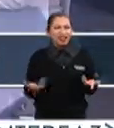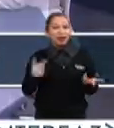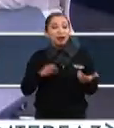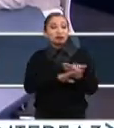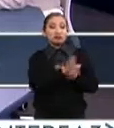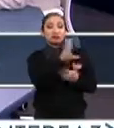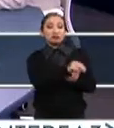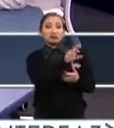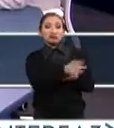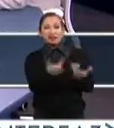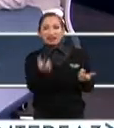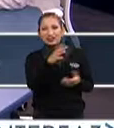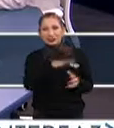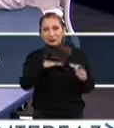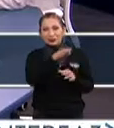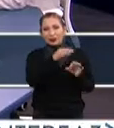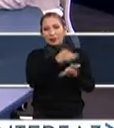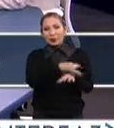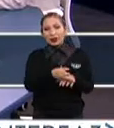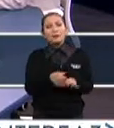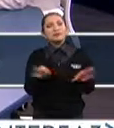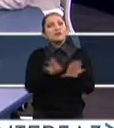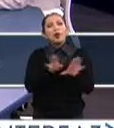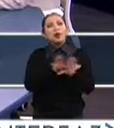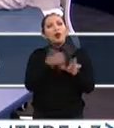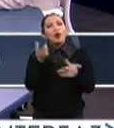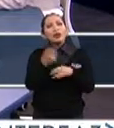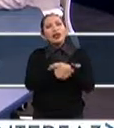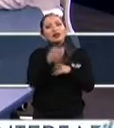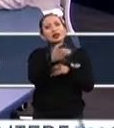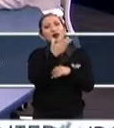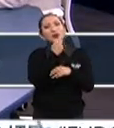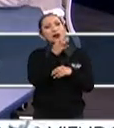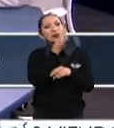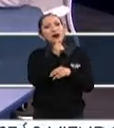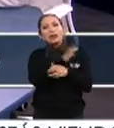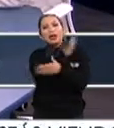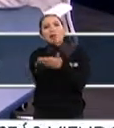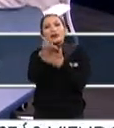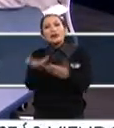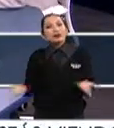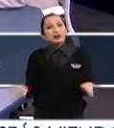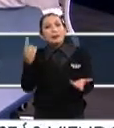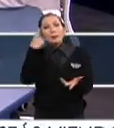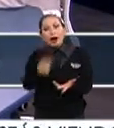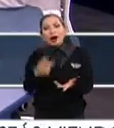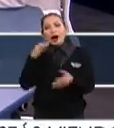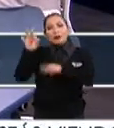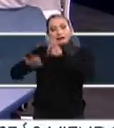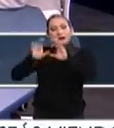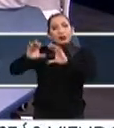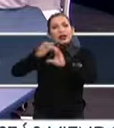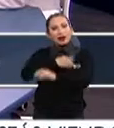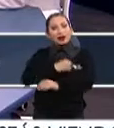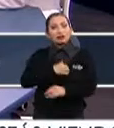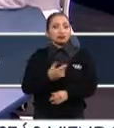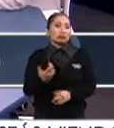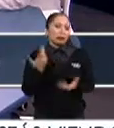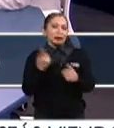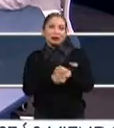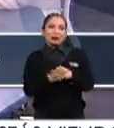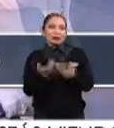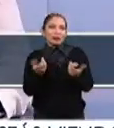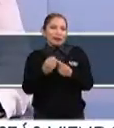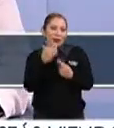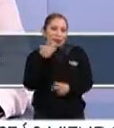relegado de este círculo familiar. ¿Cómo afecta a un hombre no poder estar presente en este tipo de situaciones? Nos afecta de muchas